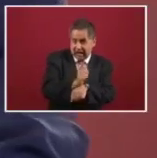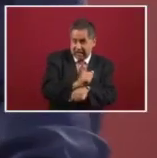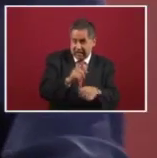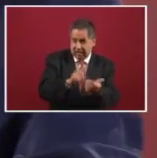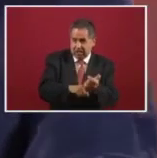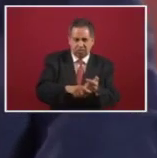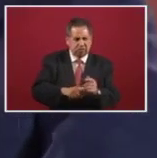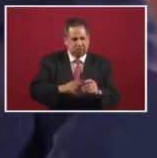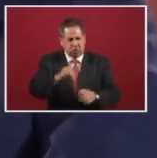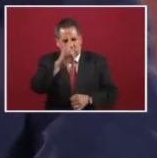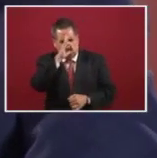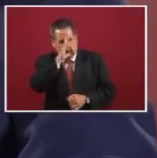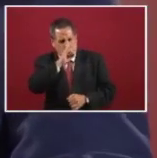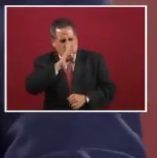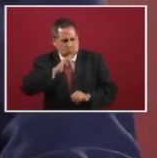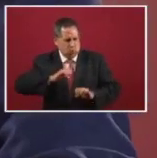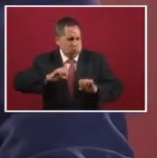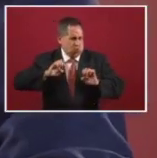todos galanes,